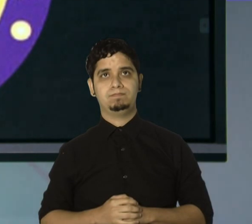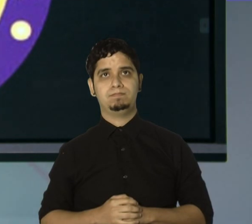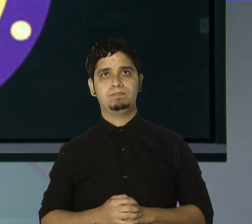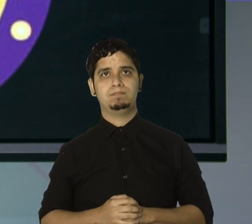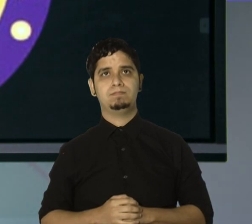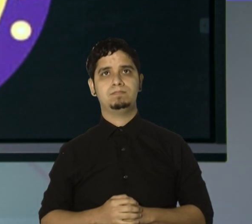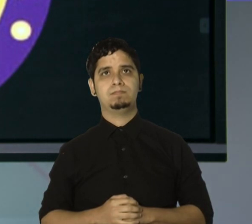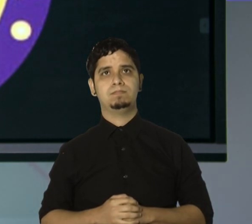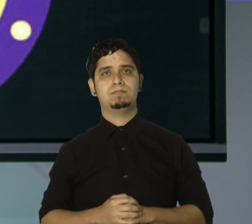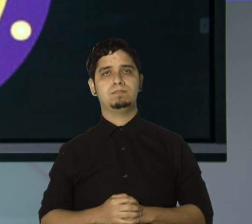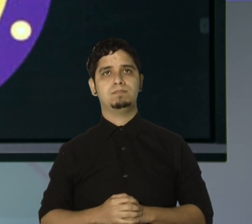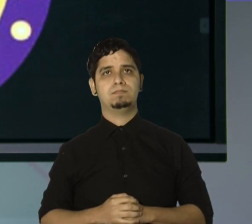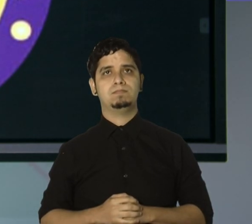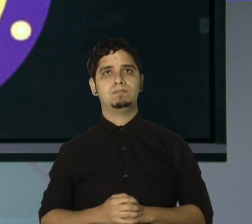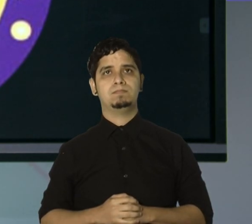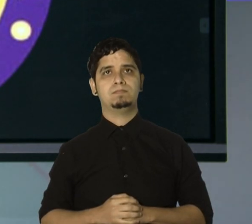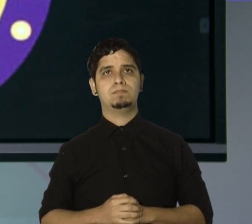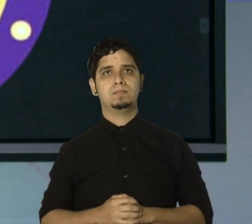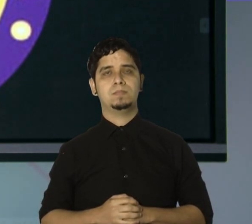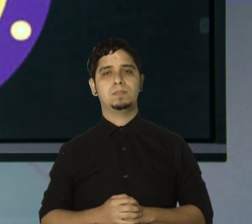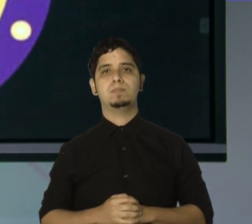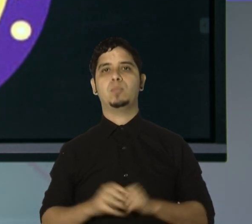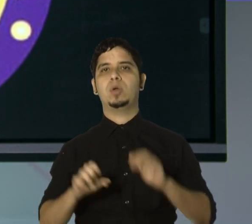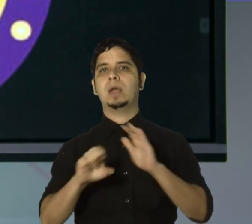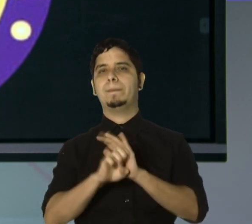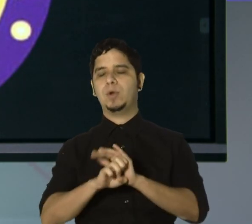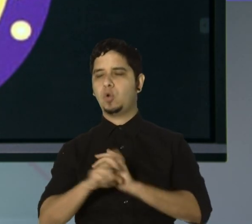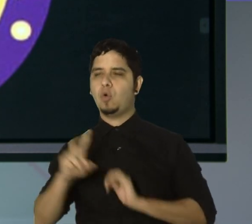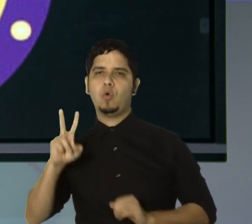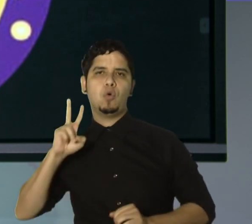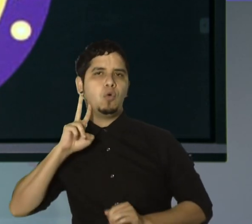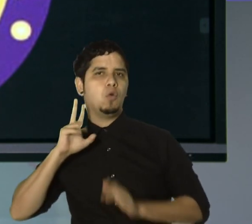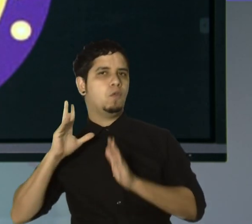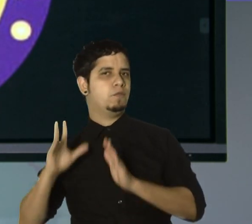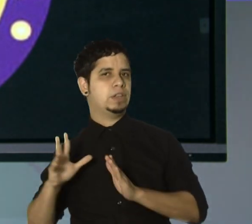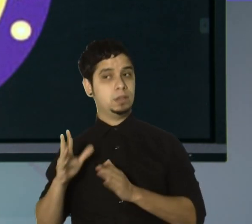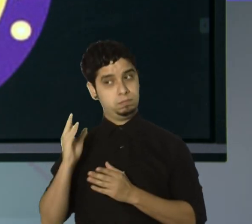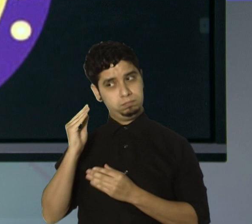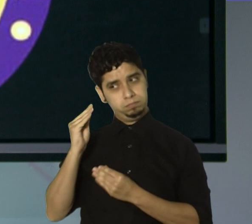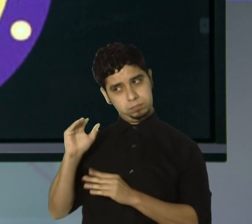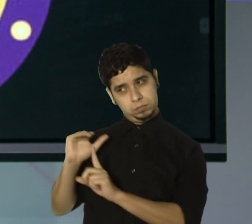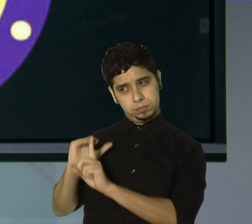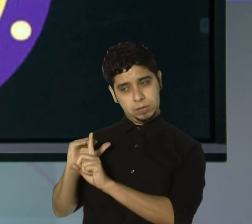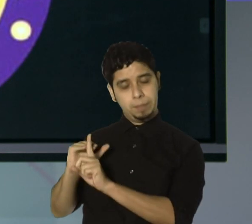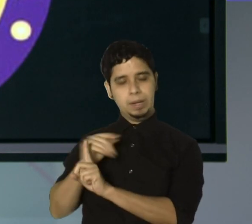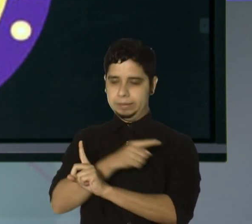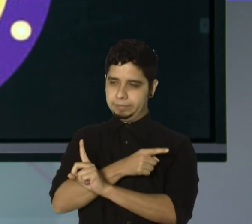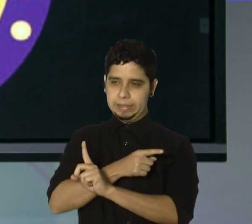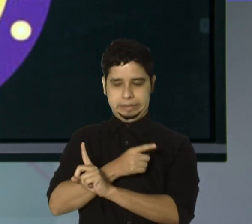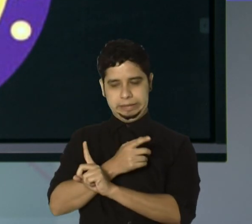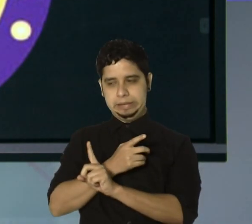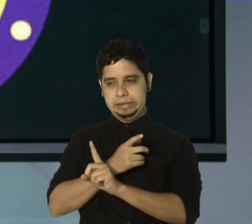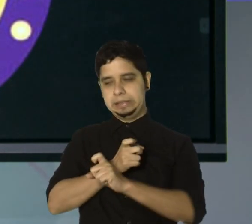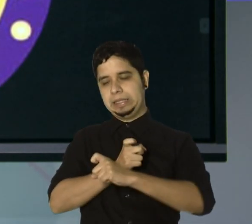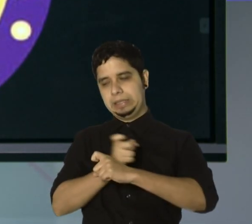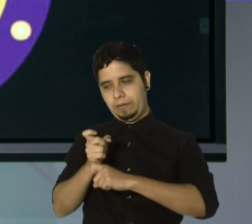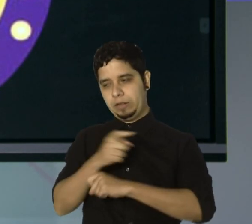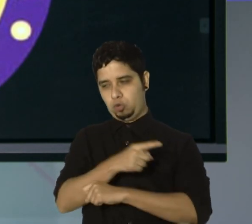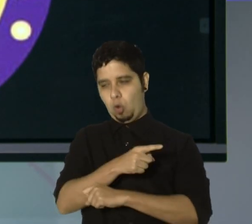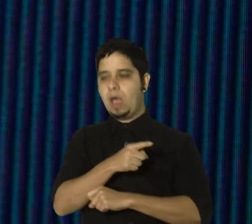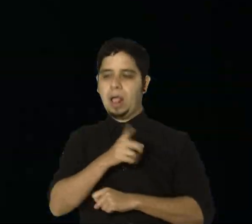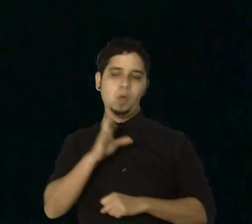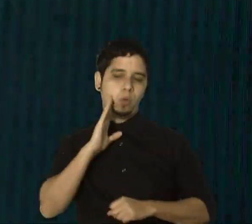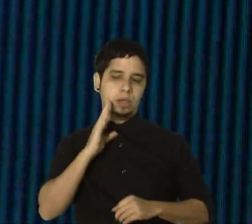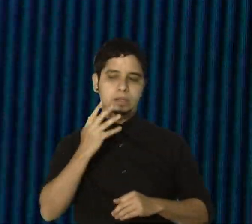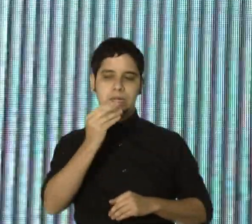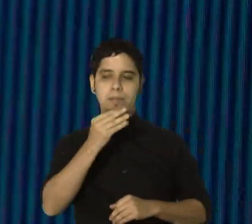¿Y existe, se le avisaría a las víctimas cuando estas personas van a salir o qué sucede con esto ahora? Bueno,